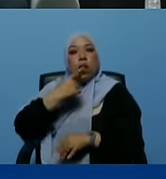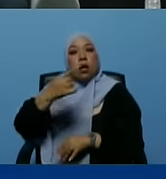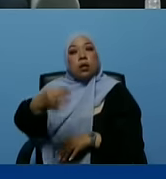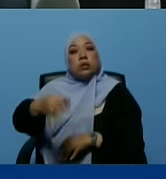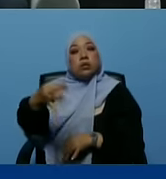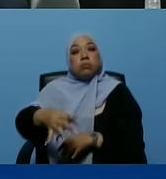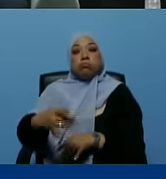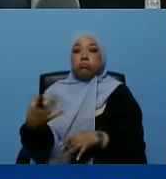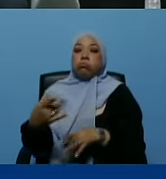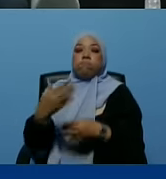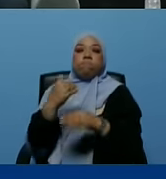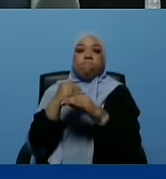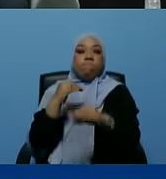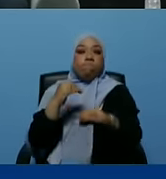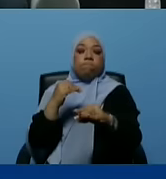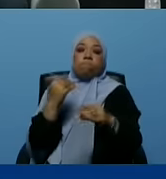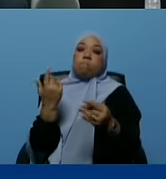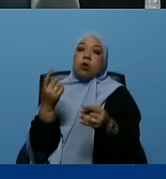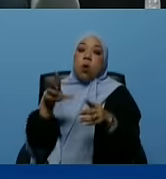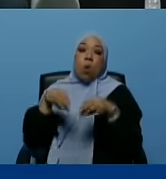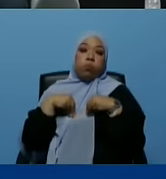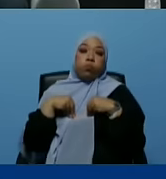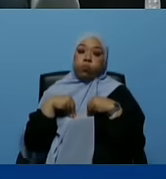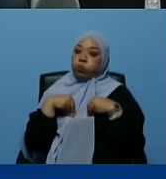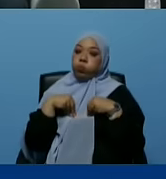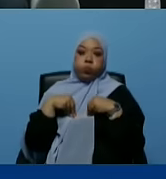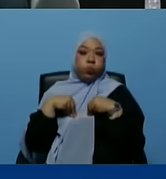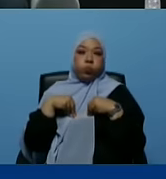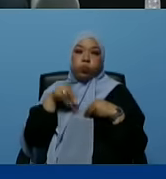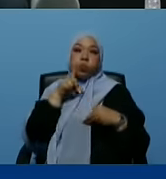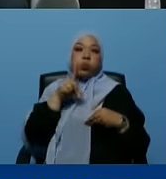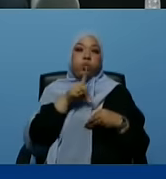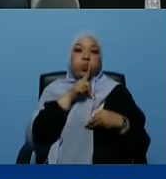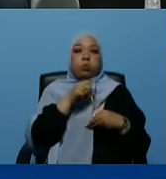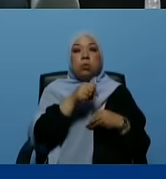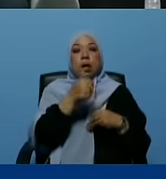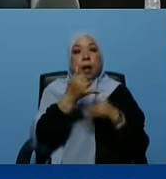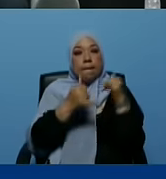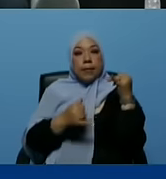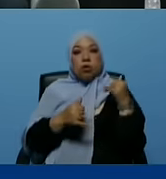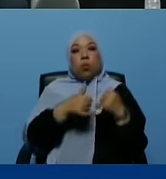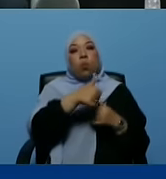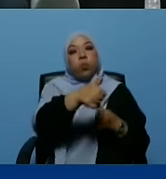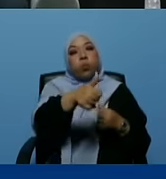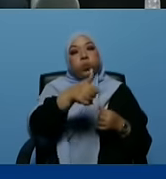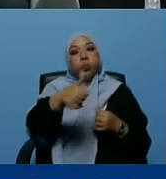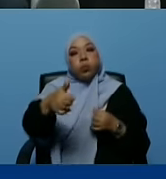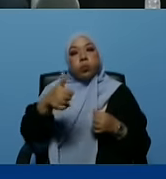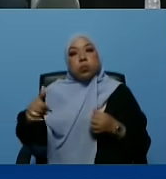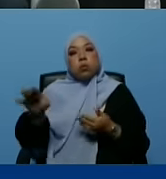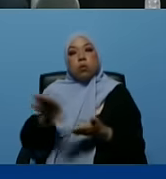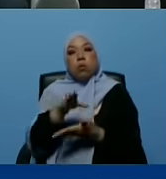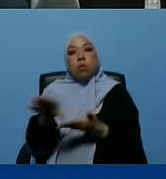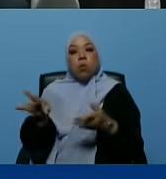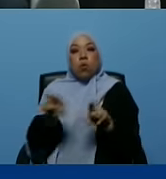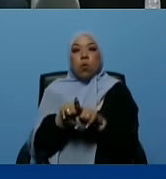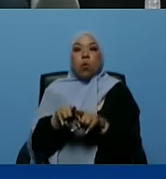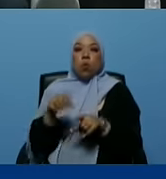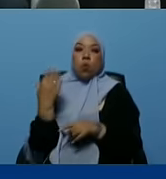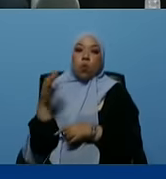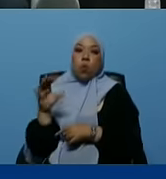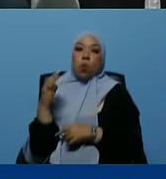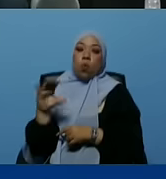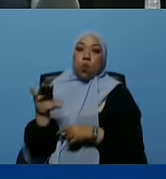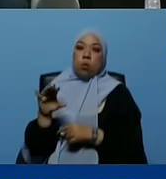mí nadie me va a callar. Yo los voy a nombrar con nombre y apellido a cada uno, así como los nombré en el concierto de Cúcuta y se